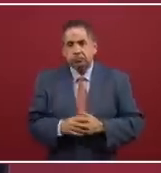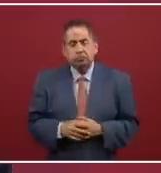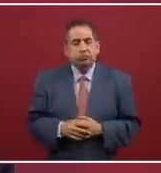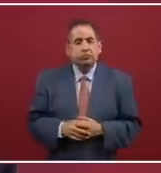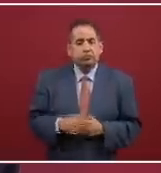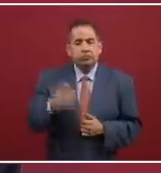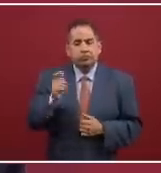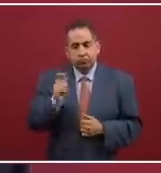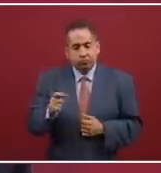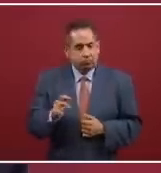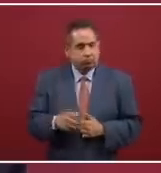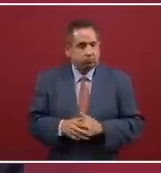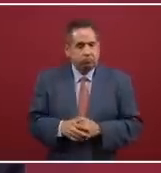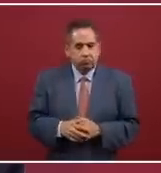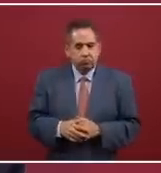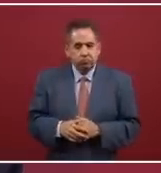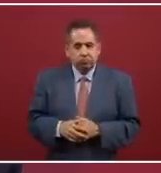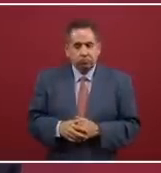lo estoy